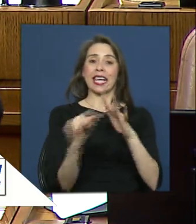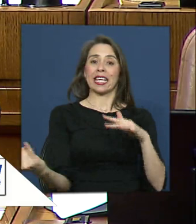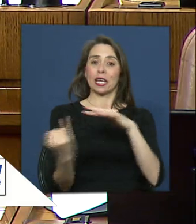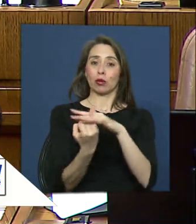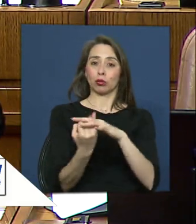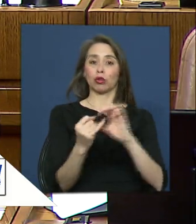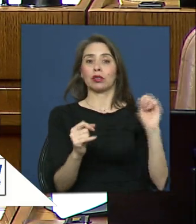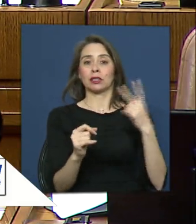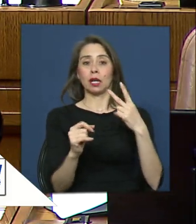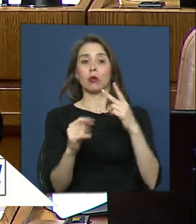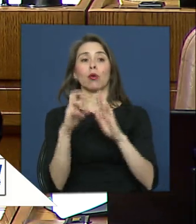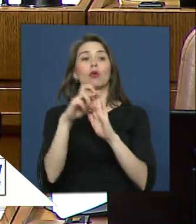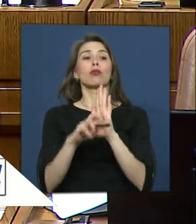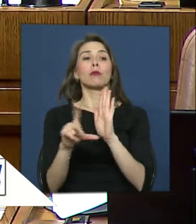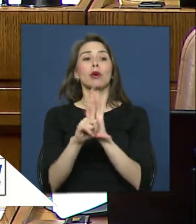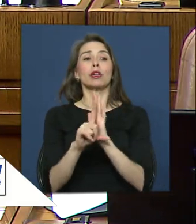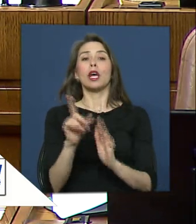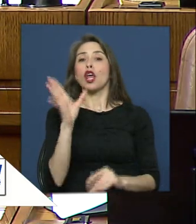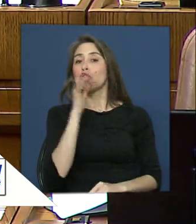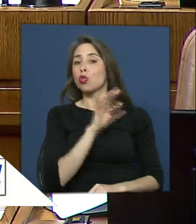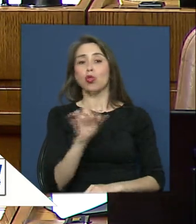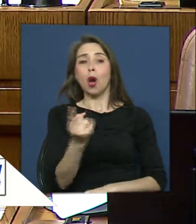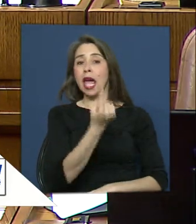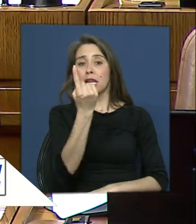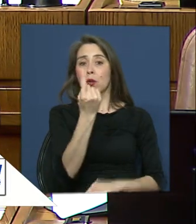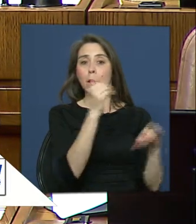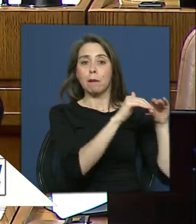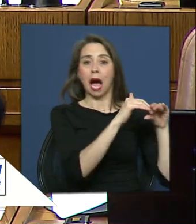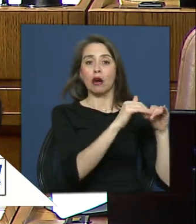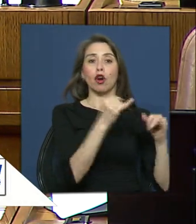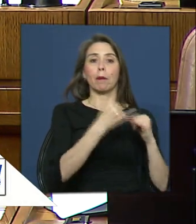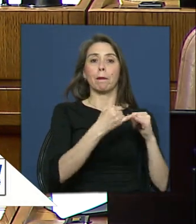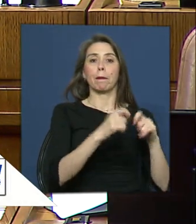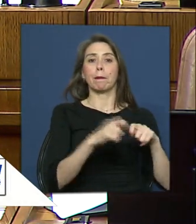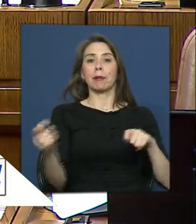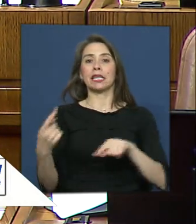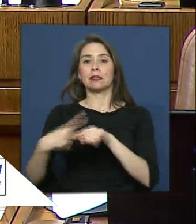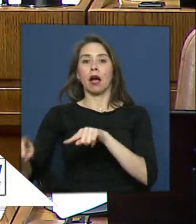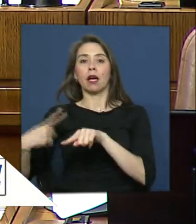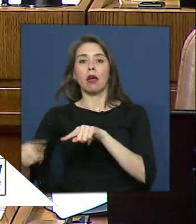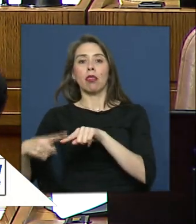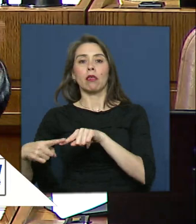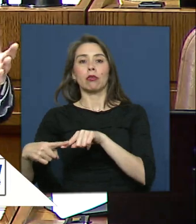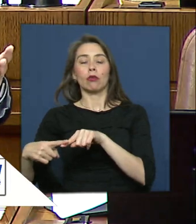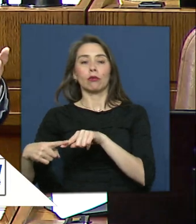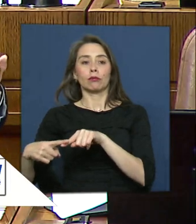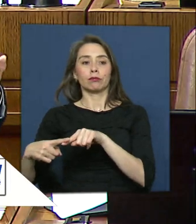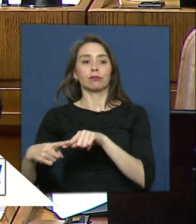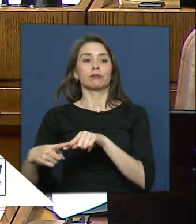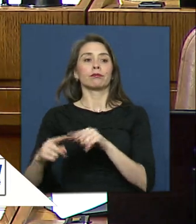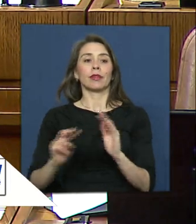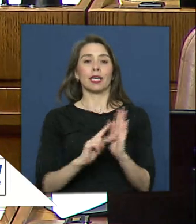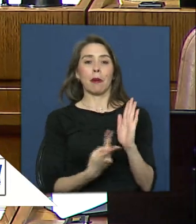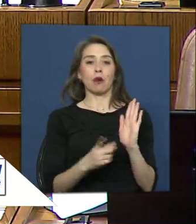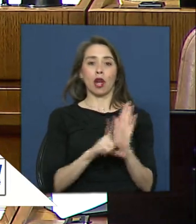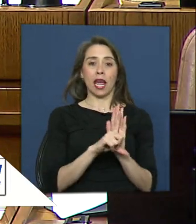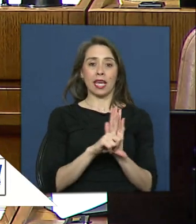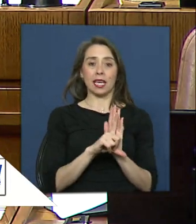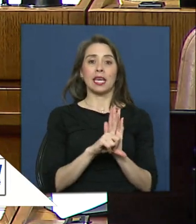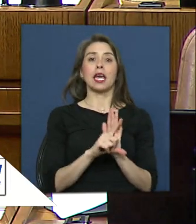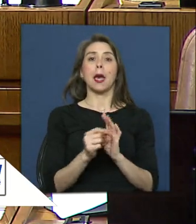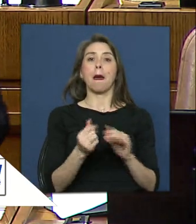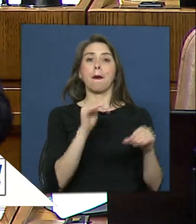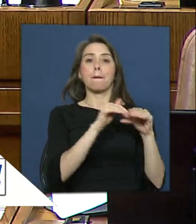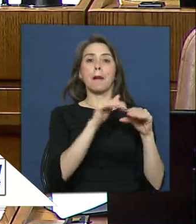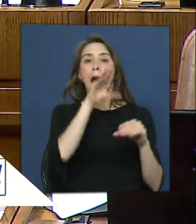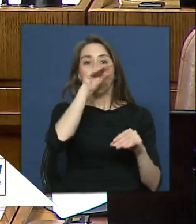arreglar los créditos porque no hay ningún banco, ninguno, que quería prestarle plata bajo esas condiciones. La repararon de manera que ahora solamente el Banco